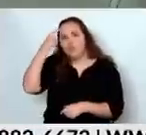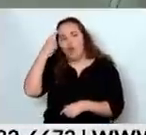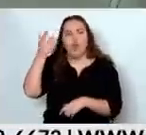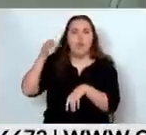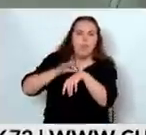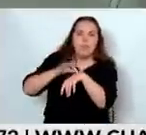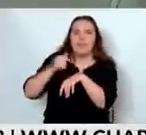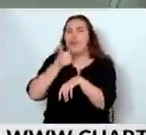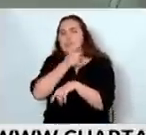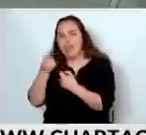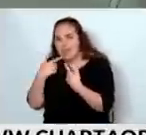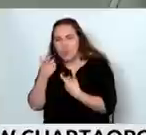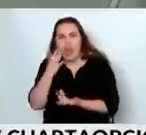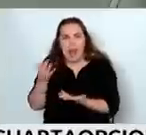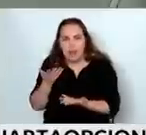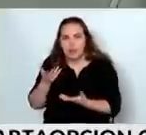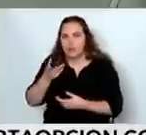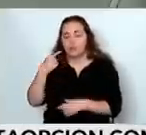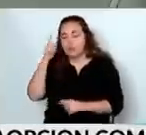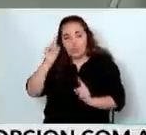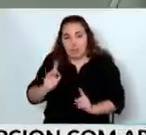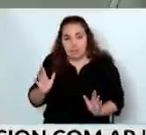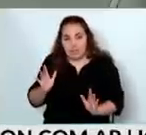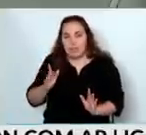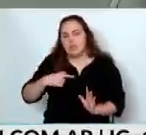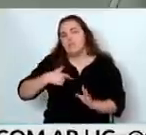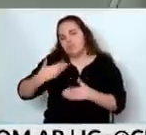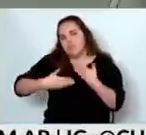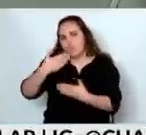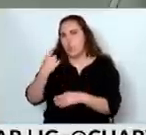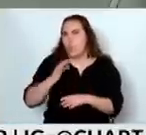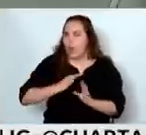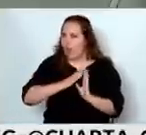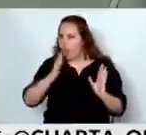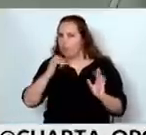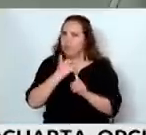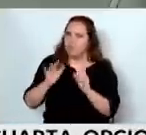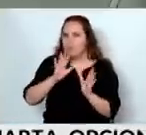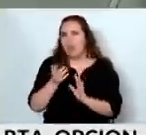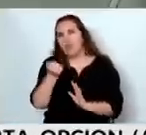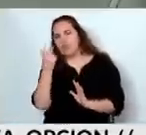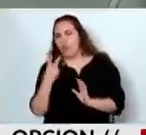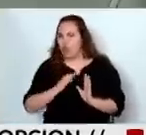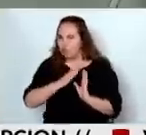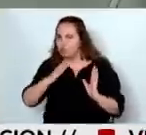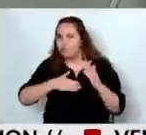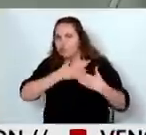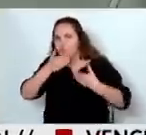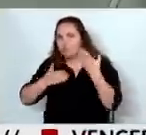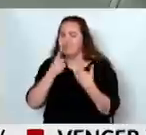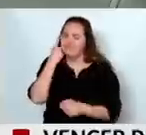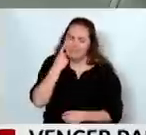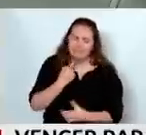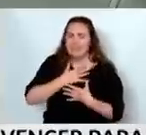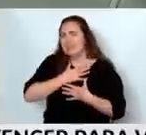algo. Entonces tuvo que pasar un tiempo muy largo, 1 año y medio, 2 casi, de todo esto que te estoy contando, mucha tristeza, mucha